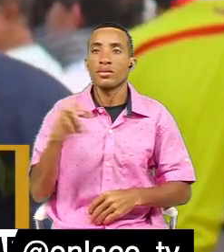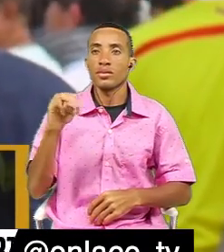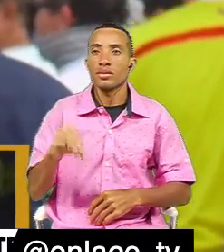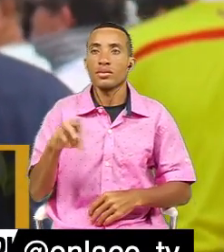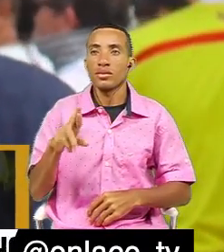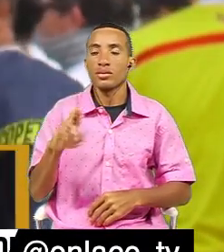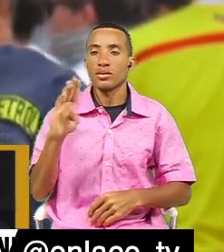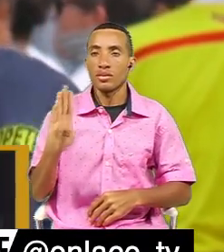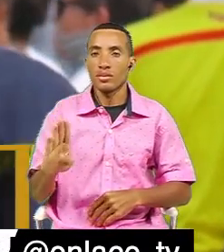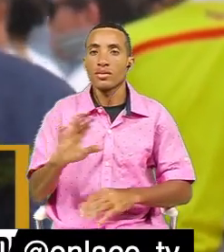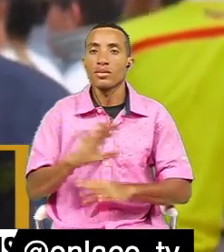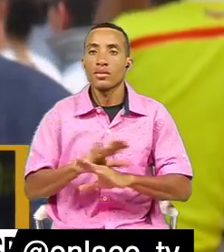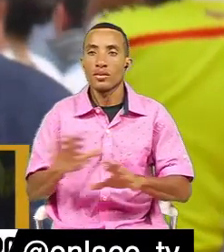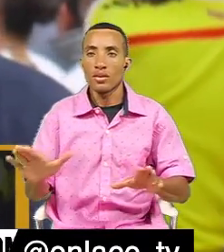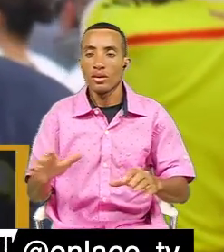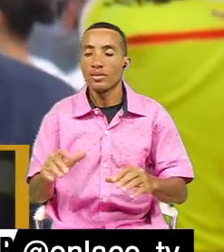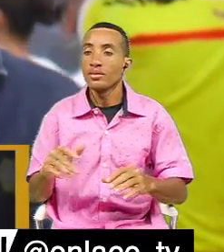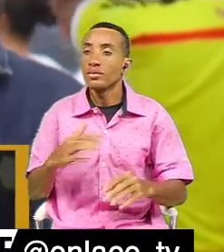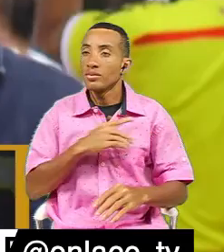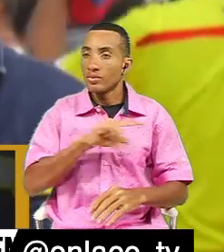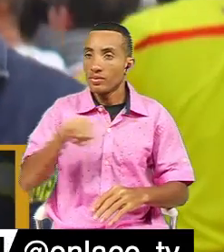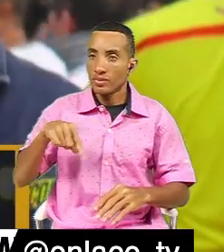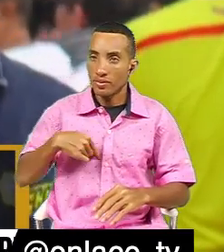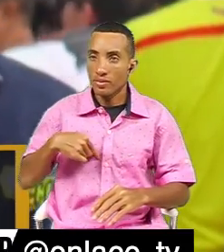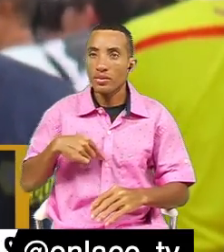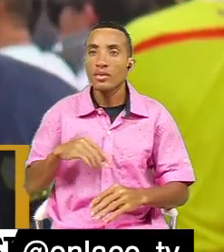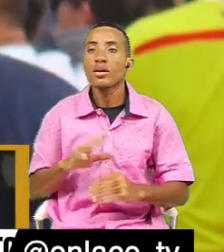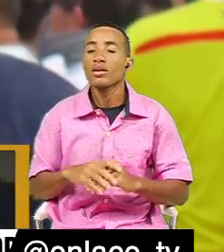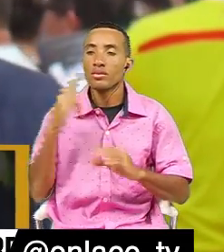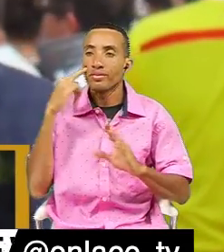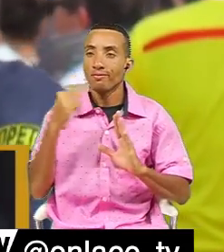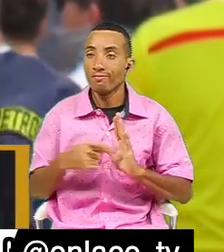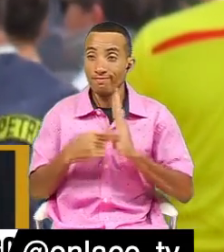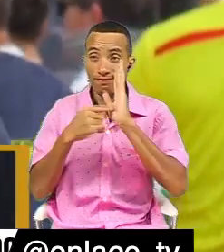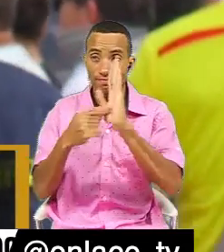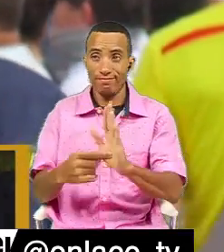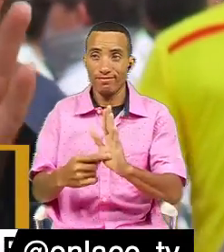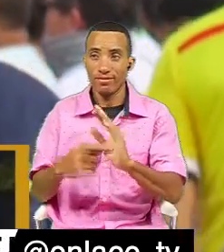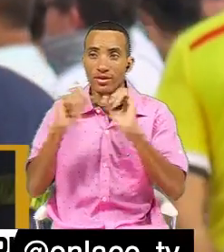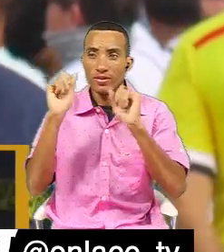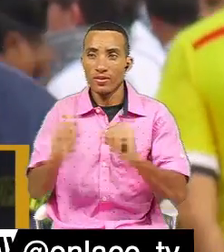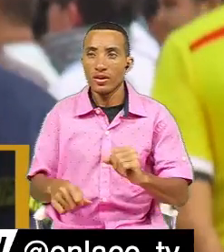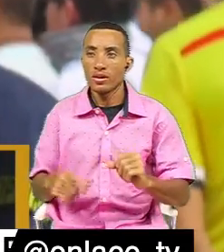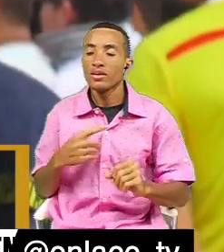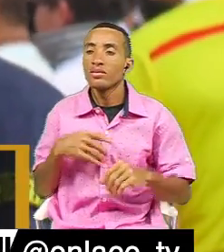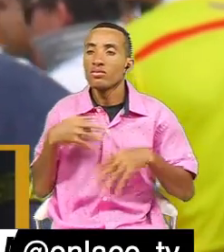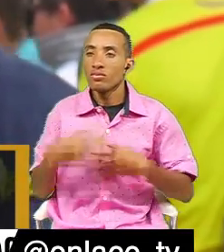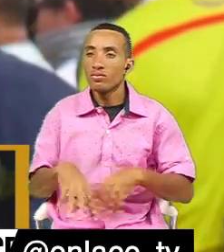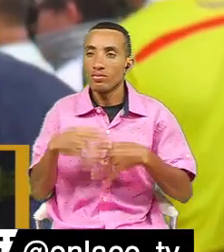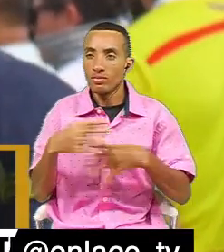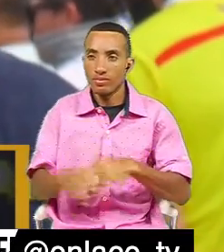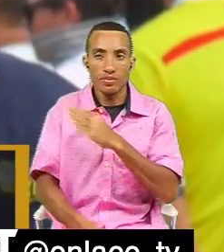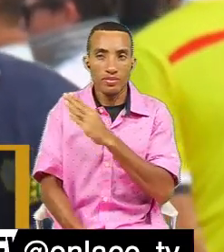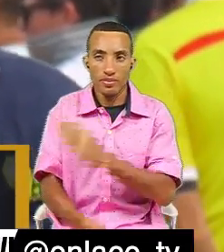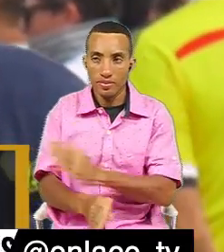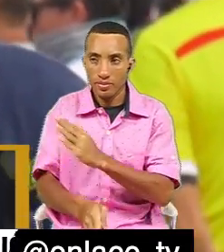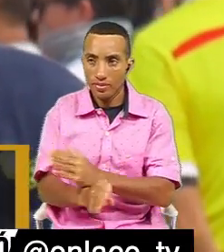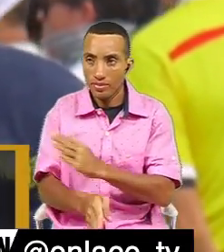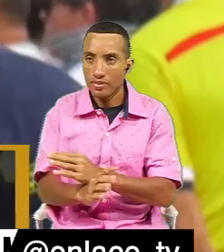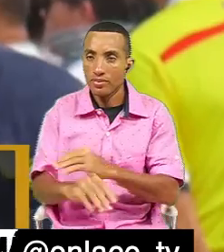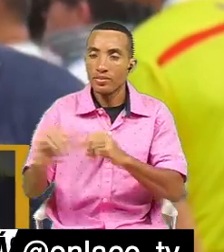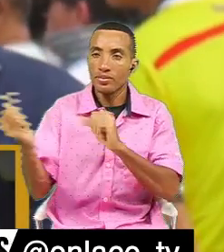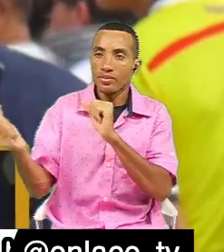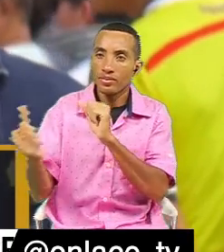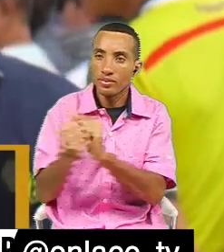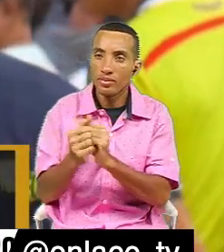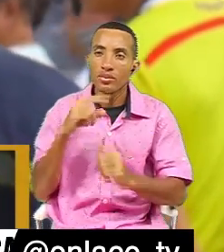tan cerca o lejos de la manera en como nosotros reaccionemos, pero esto es una muestra de que ya estamos caminando la senda, que lleguen compañeros de